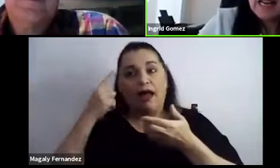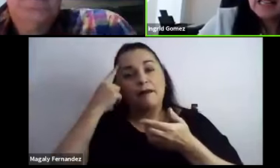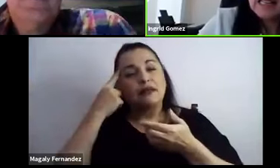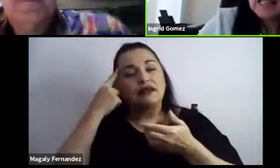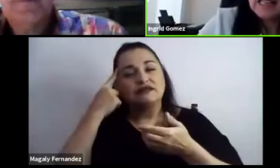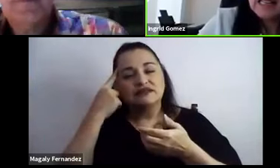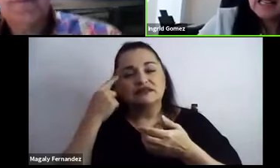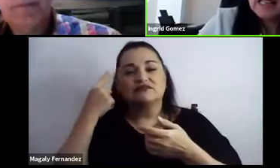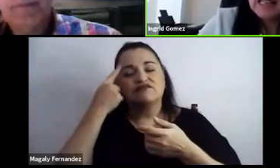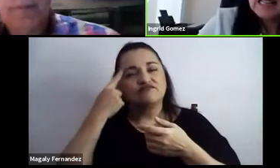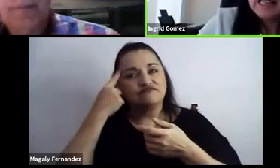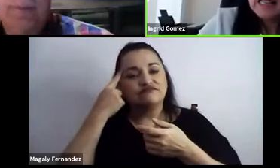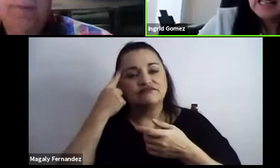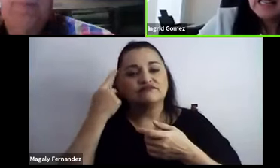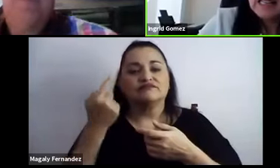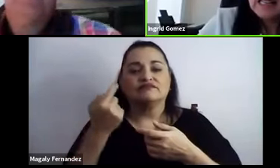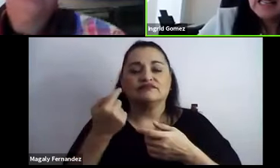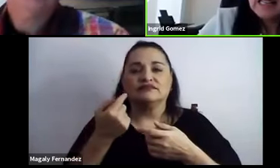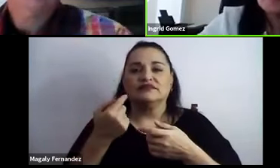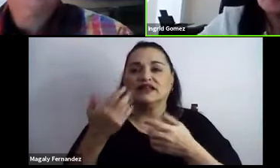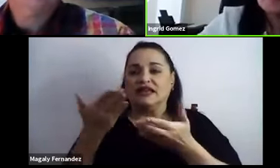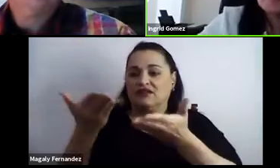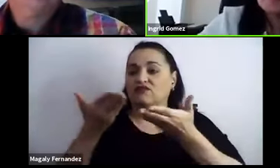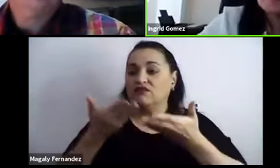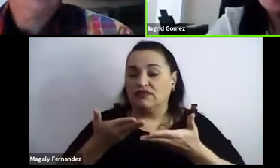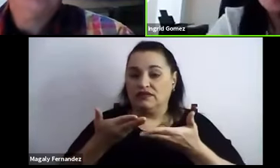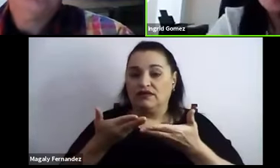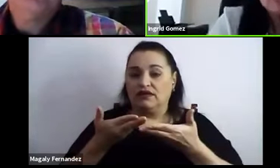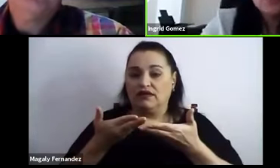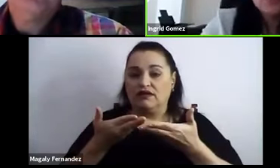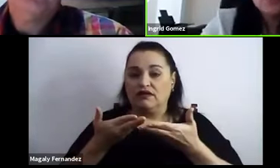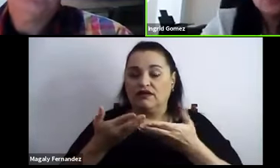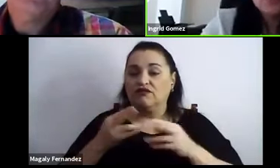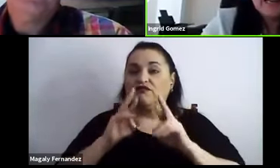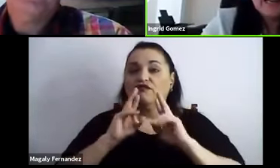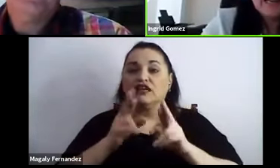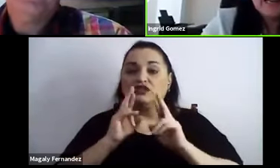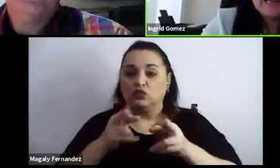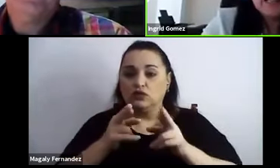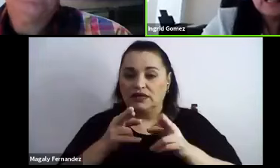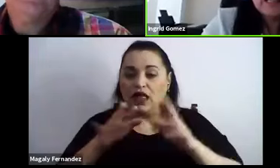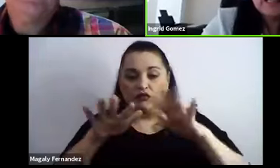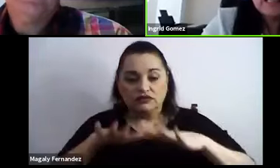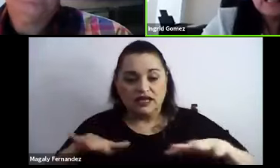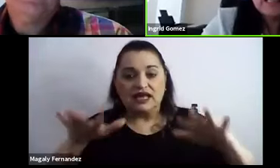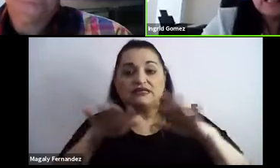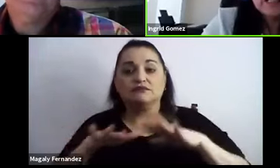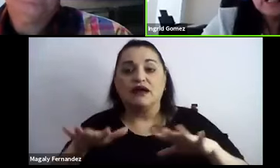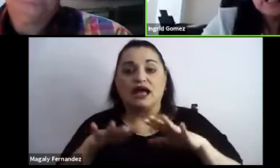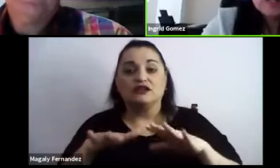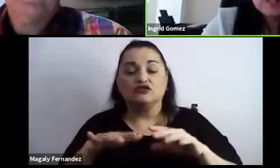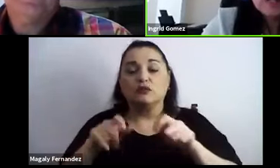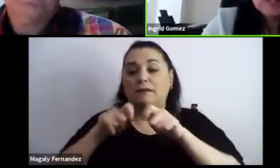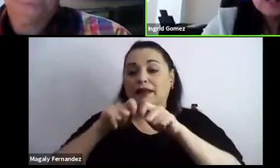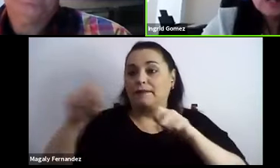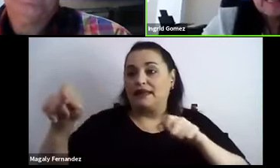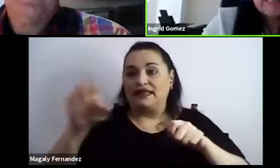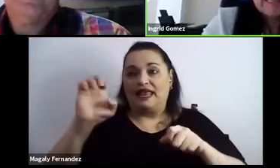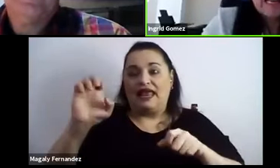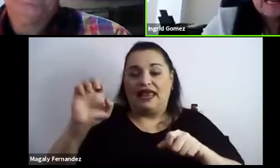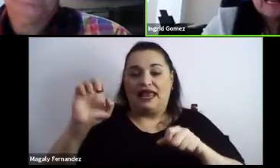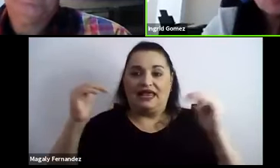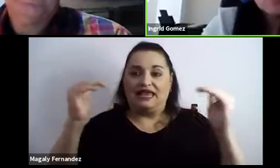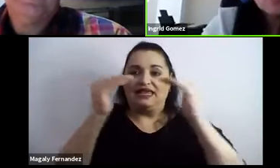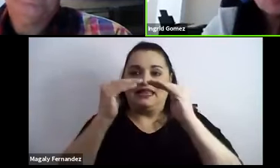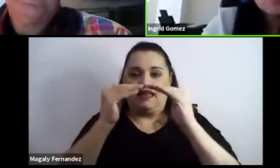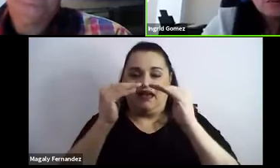a reflexionar, de generar resultados, espacios para medir equidad? Entonces,